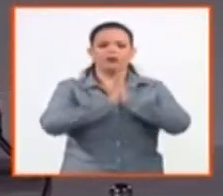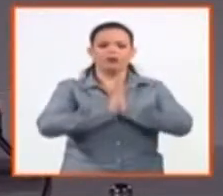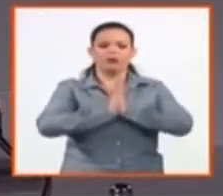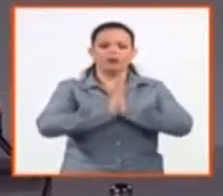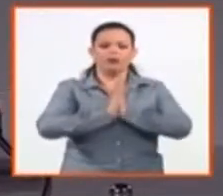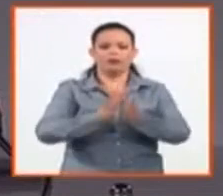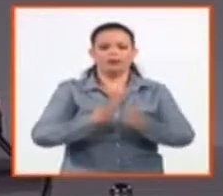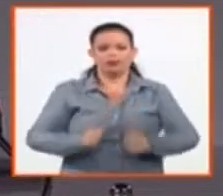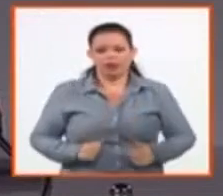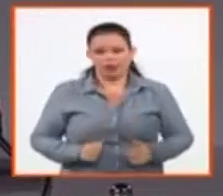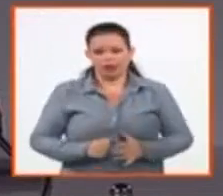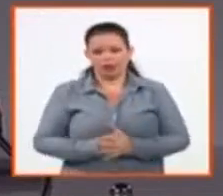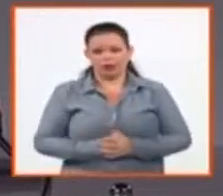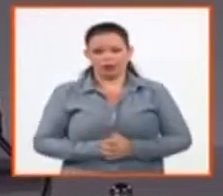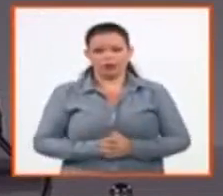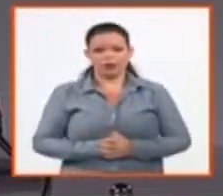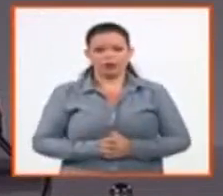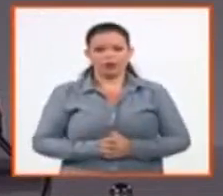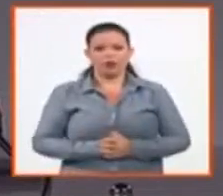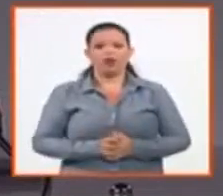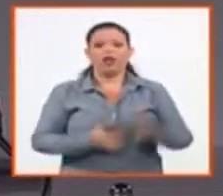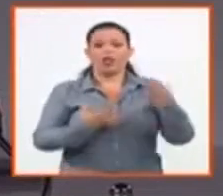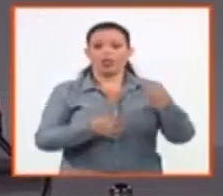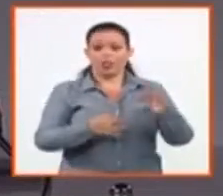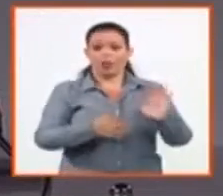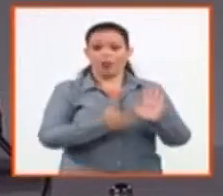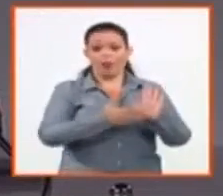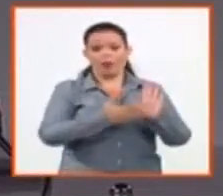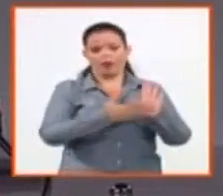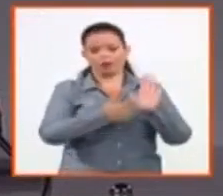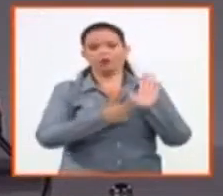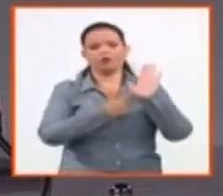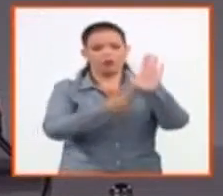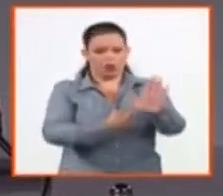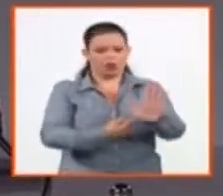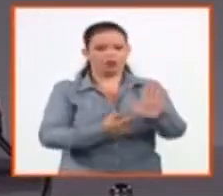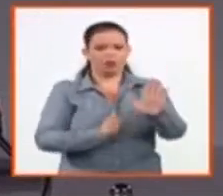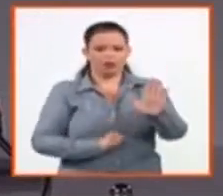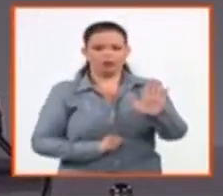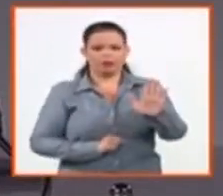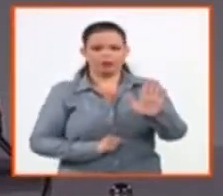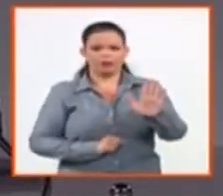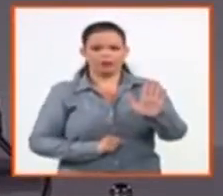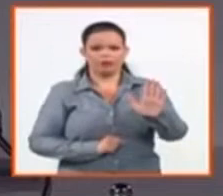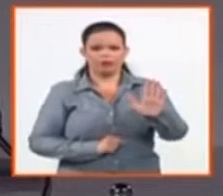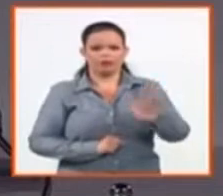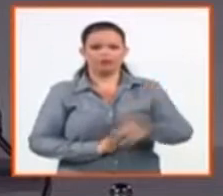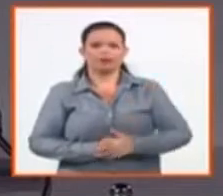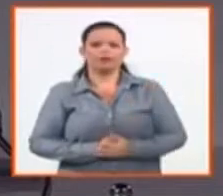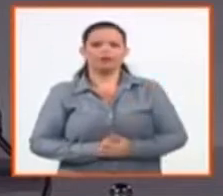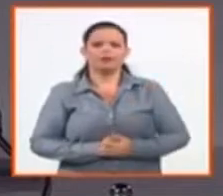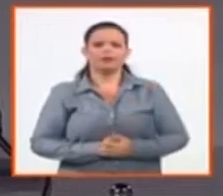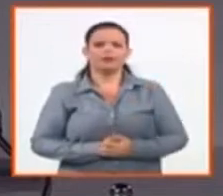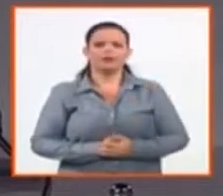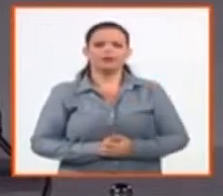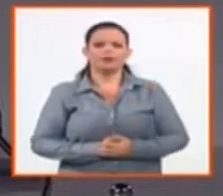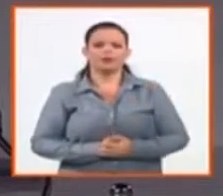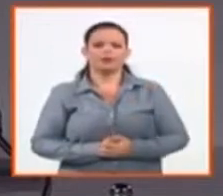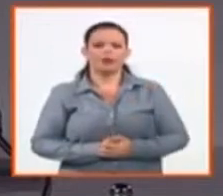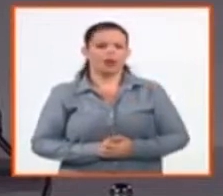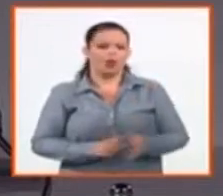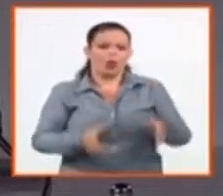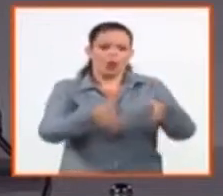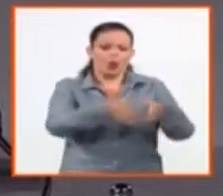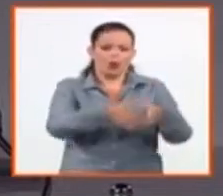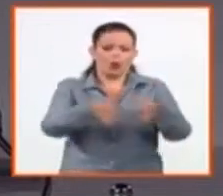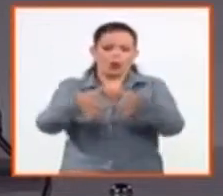dicen algunos documentos, de chiitas. Y hay algunos pequeños grupos, habían grupos hebreos, etcétera, pero muy, muy pequeños, la mayor